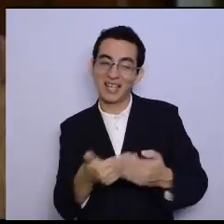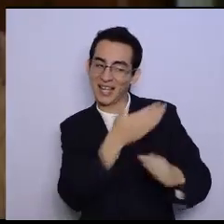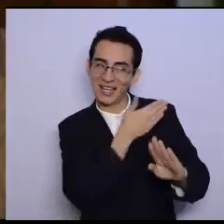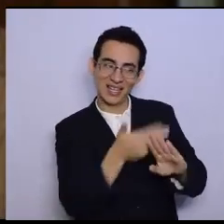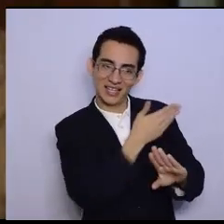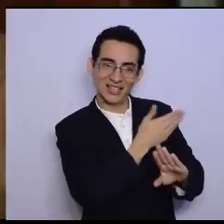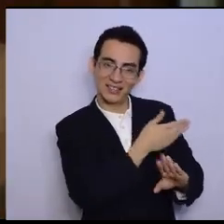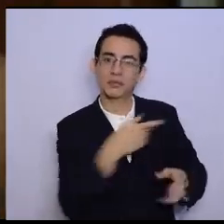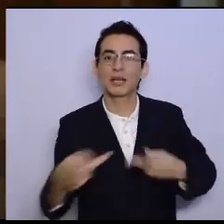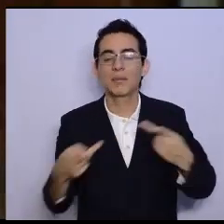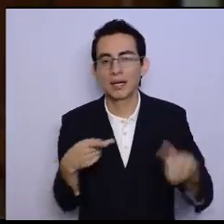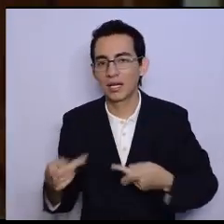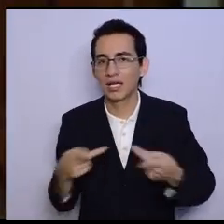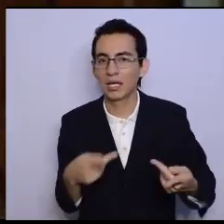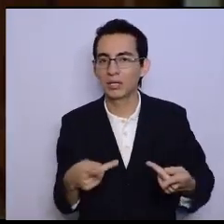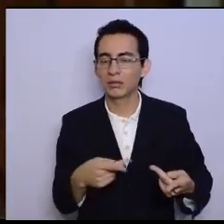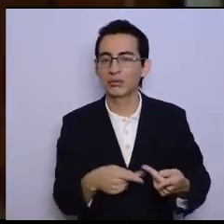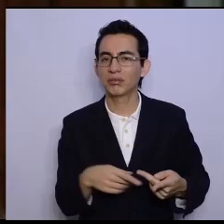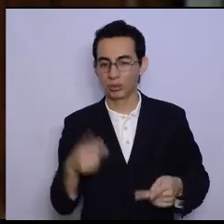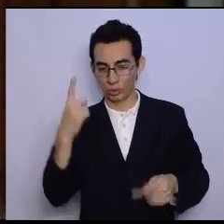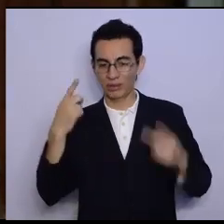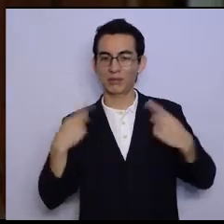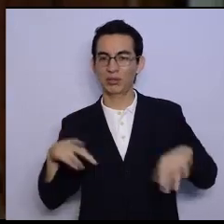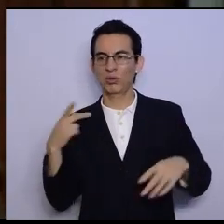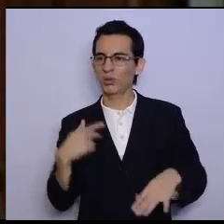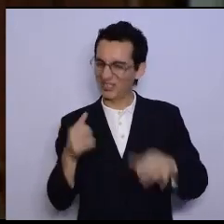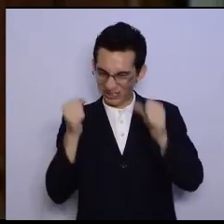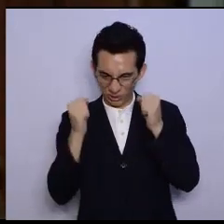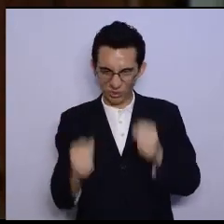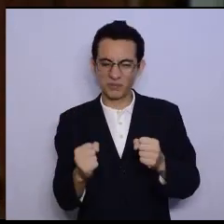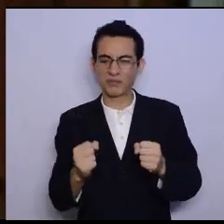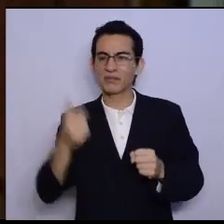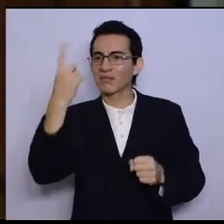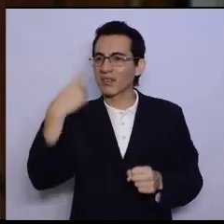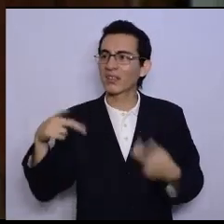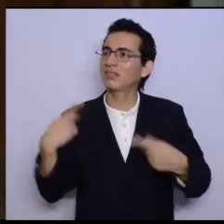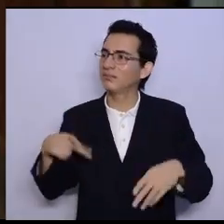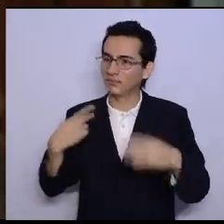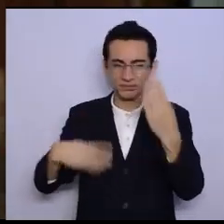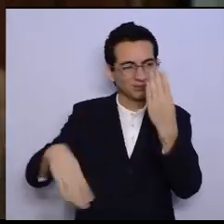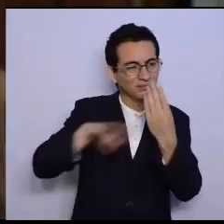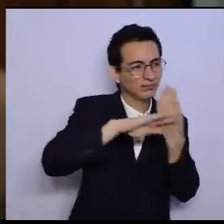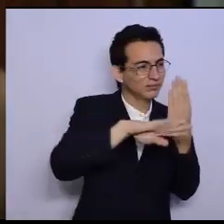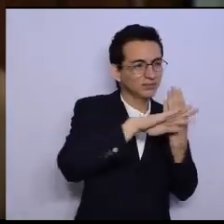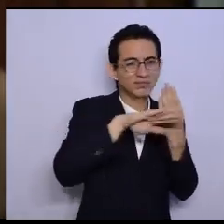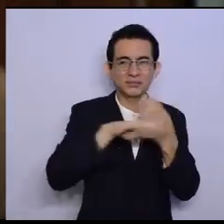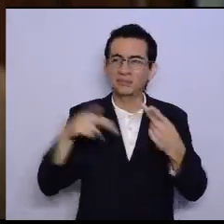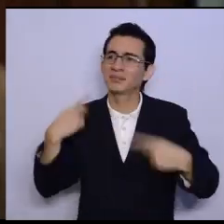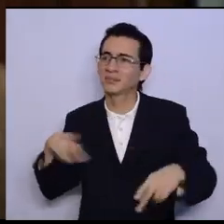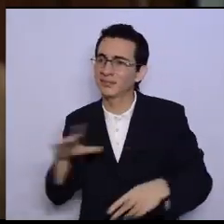Tenía que ser alguien bien sólido para aguantar a ese montón de rebeldes.